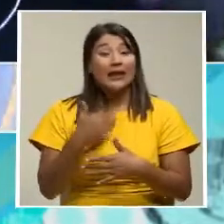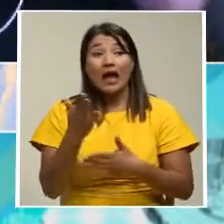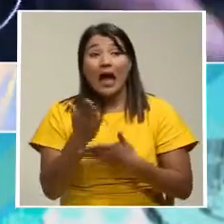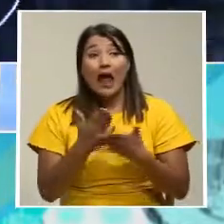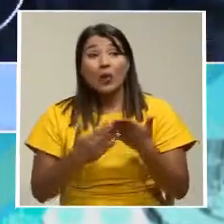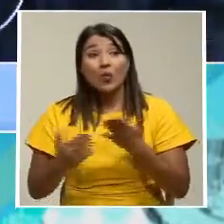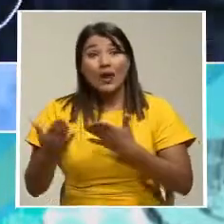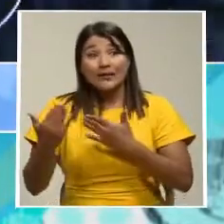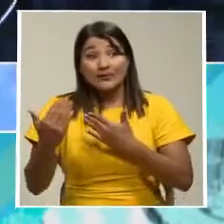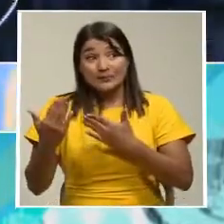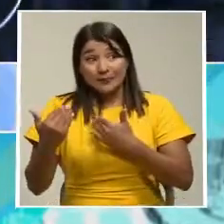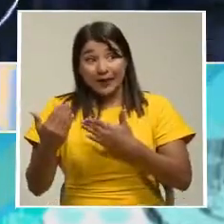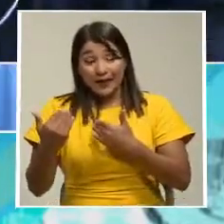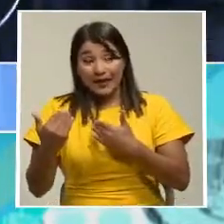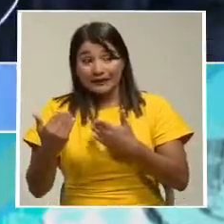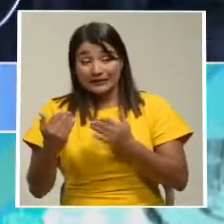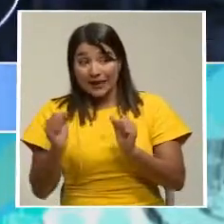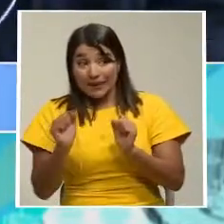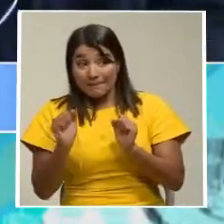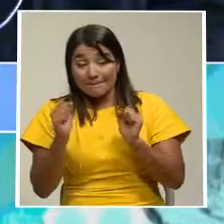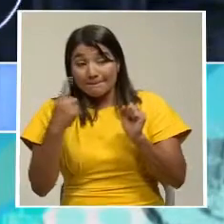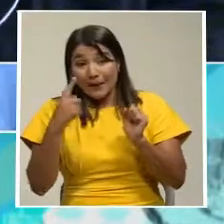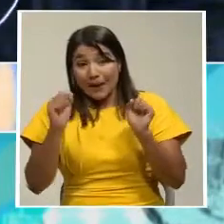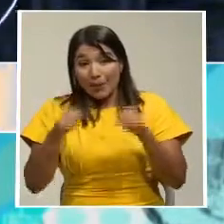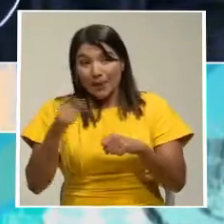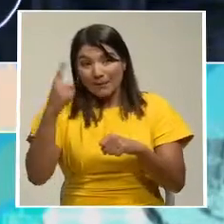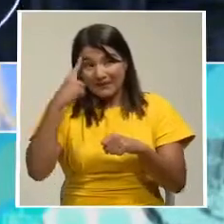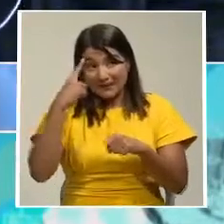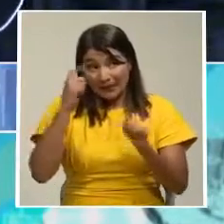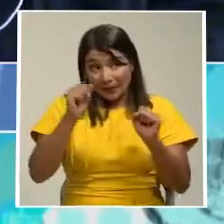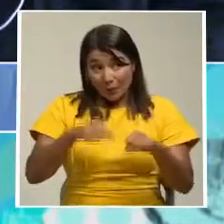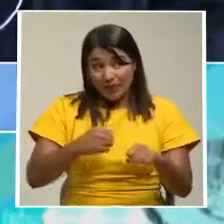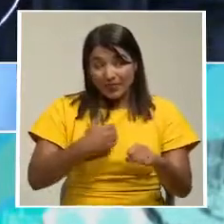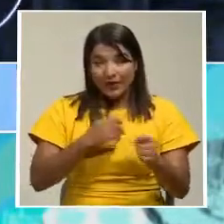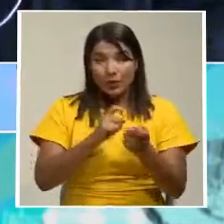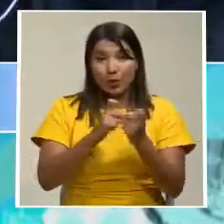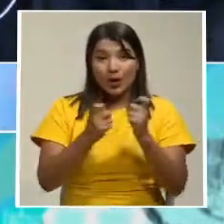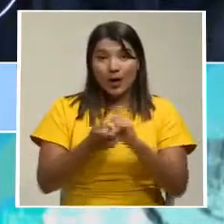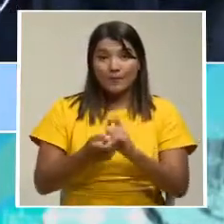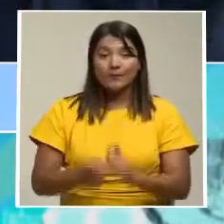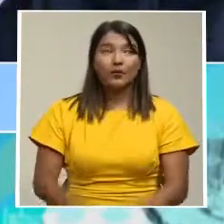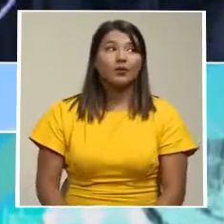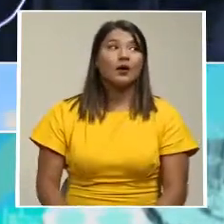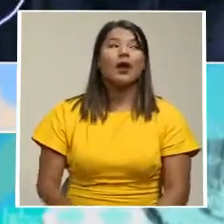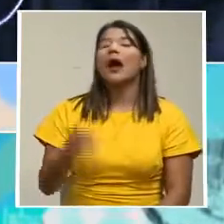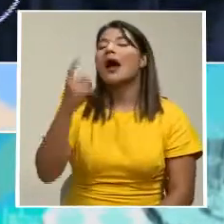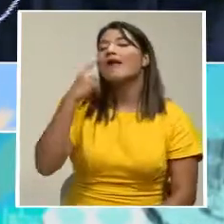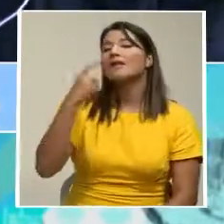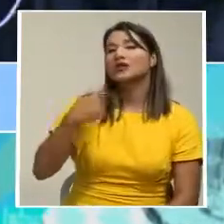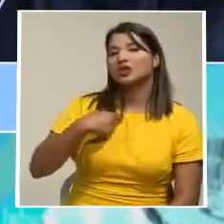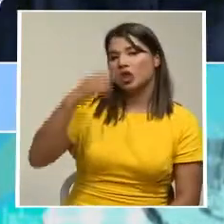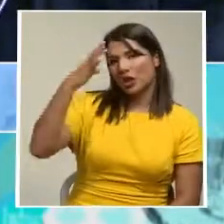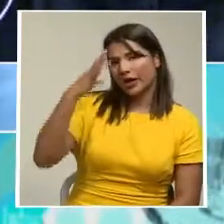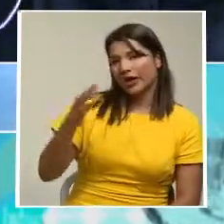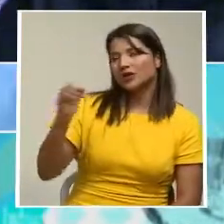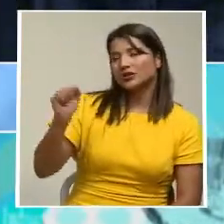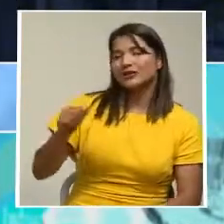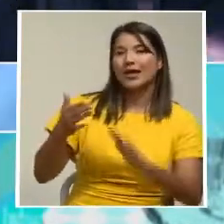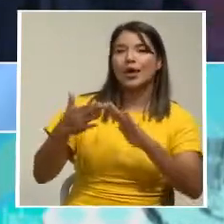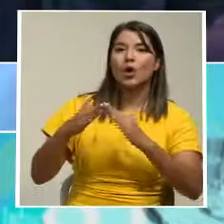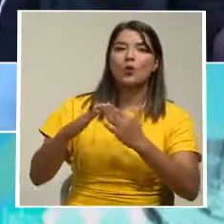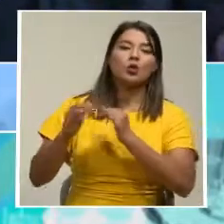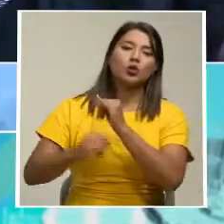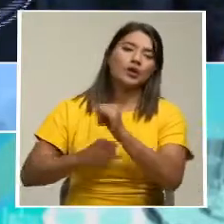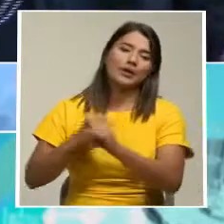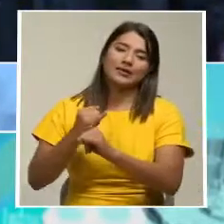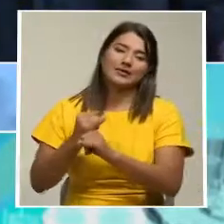agarrarse para pensar en una posibilidad de cambio? A ver, yo creo que sí, la comunidad internacional, siempre